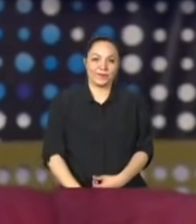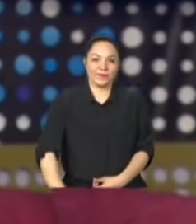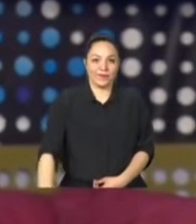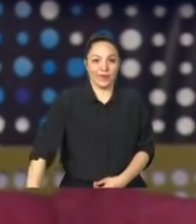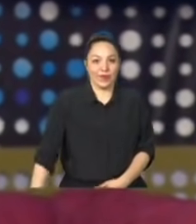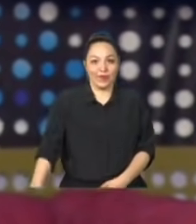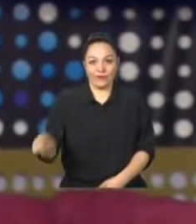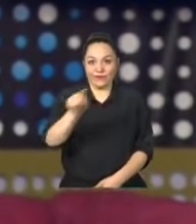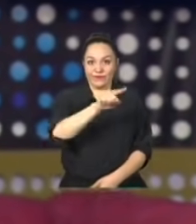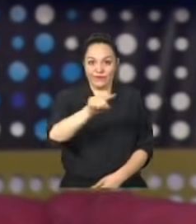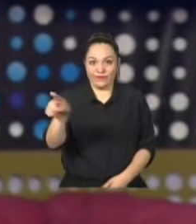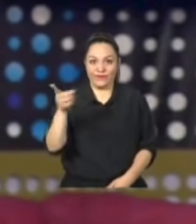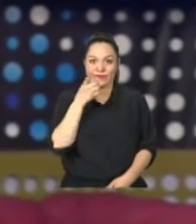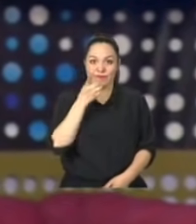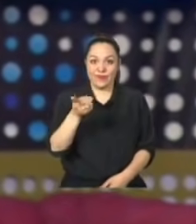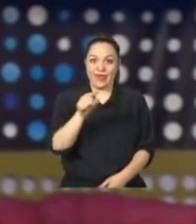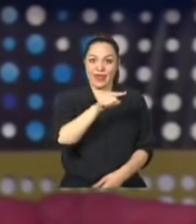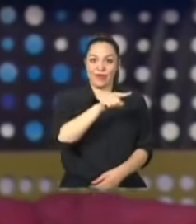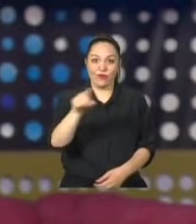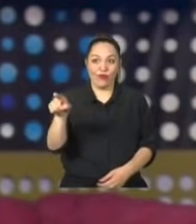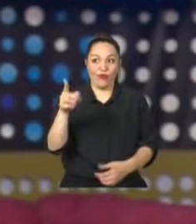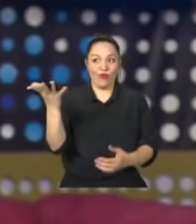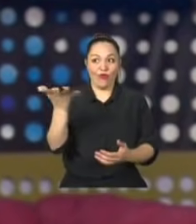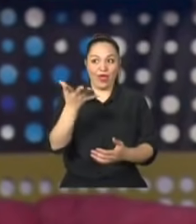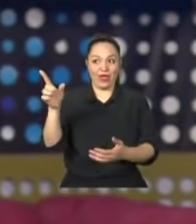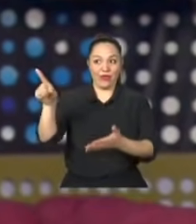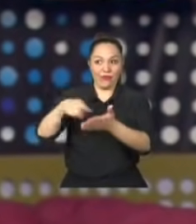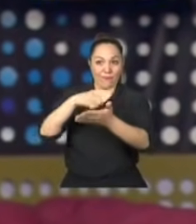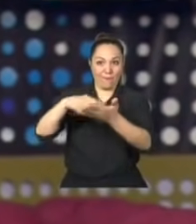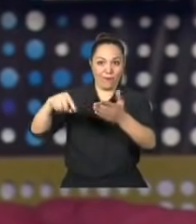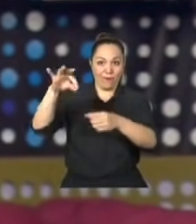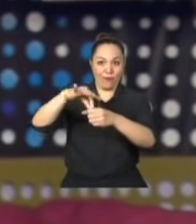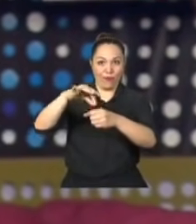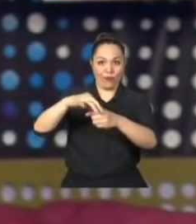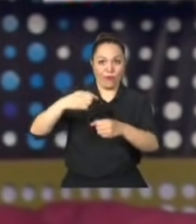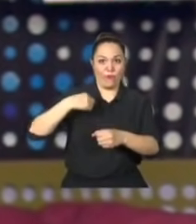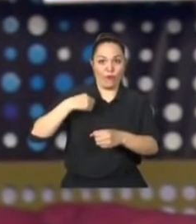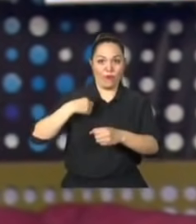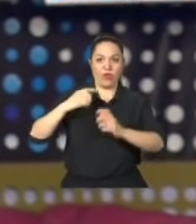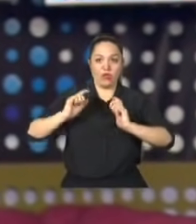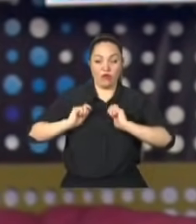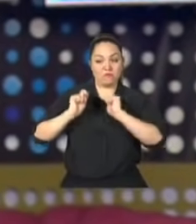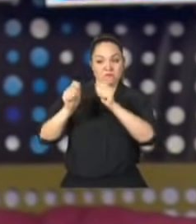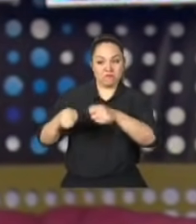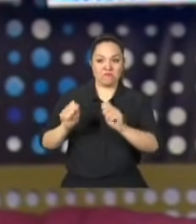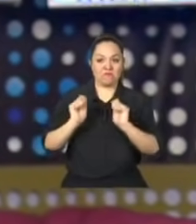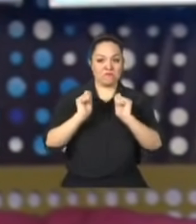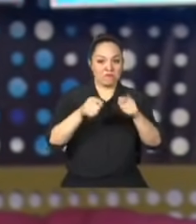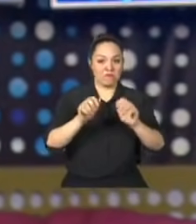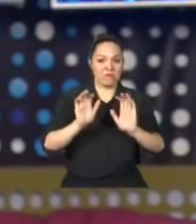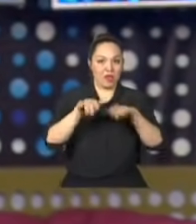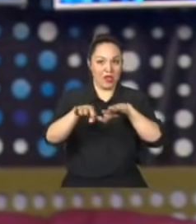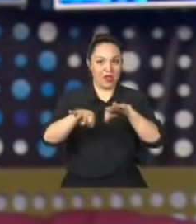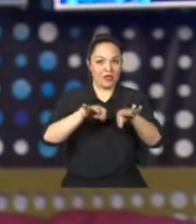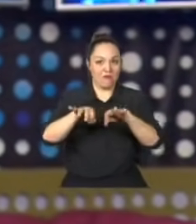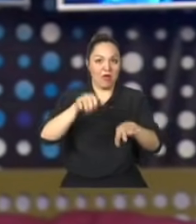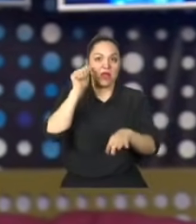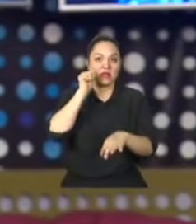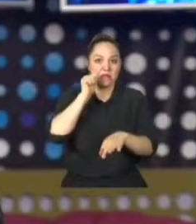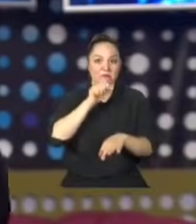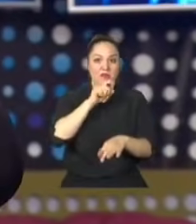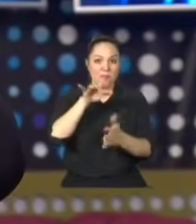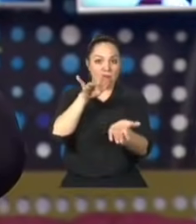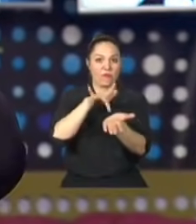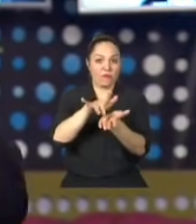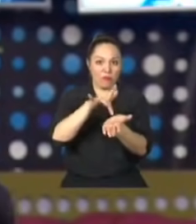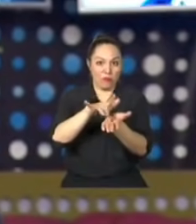esto. Todo aquello que vote por mí va a tener un puesto en el mercado. Va a tener aquellos puntos medios,